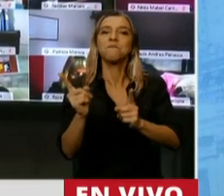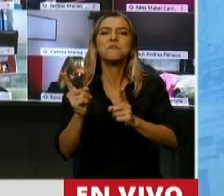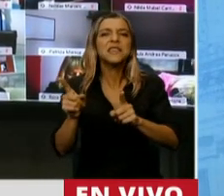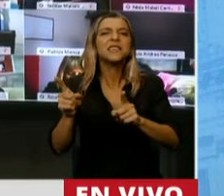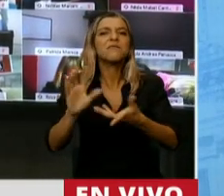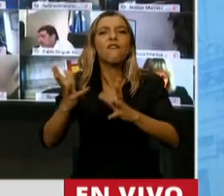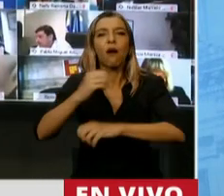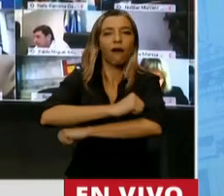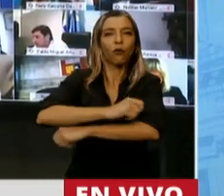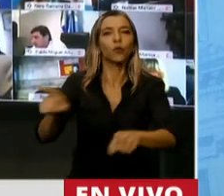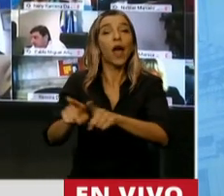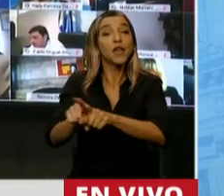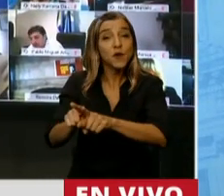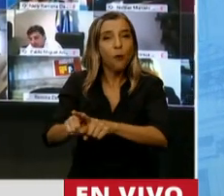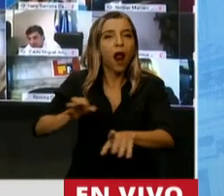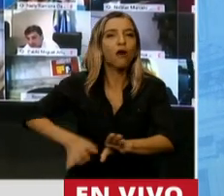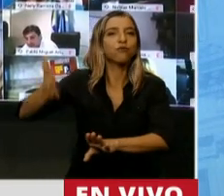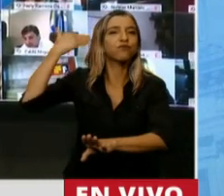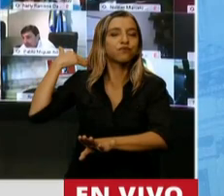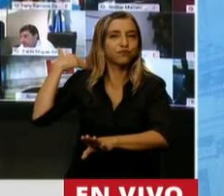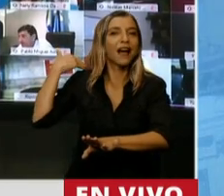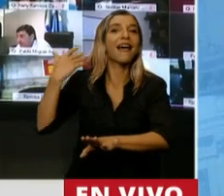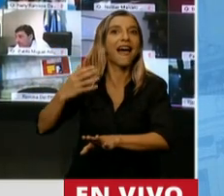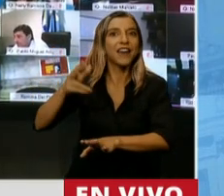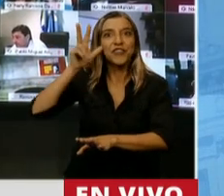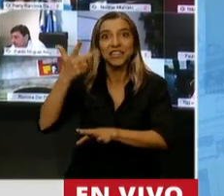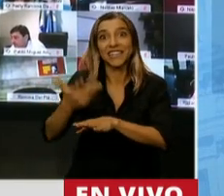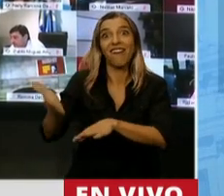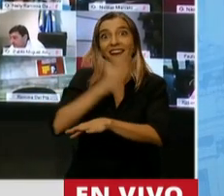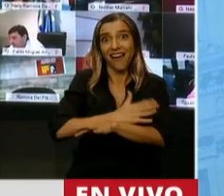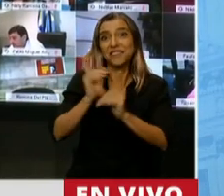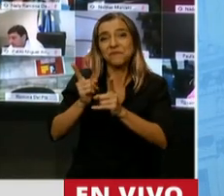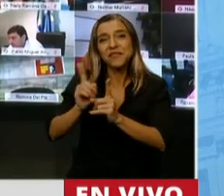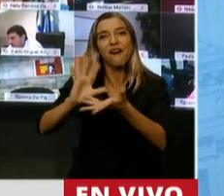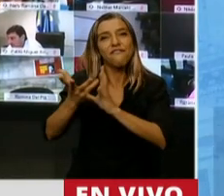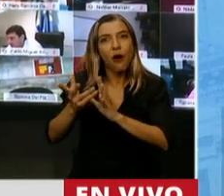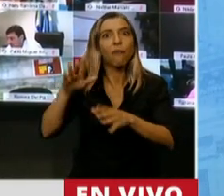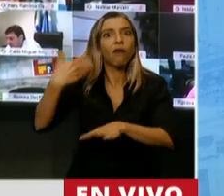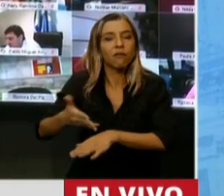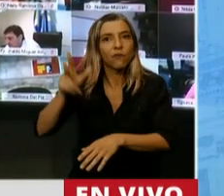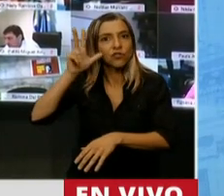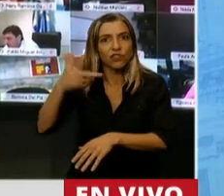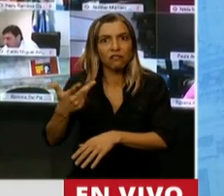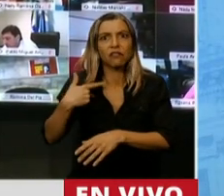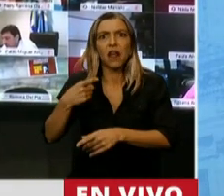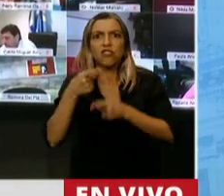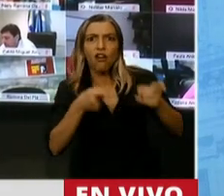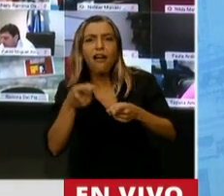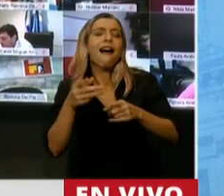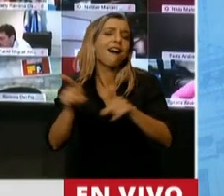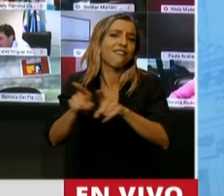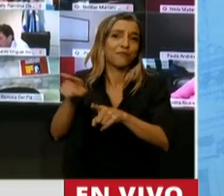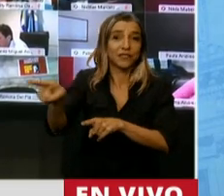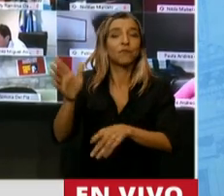fueron derrotados en el 83, provocan o intentan llevar adelante políticas de desestabilización de los